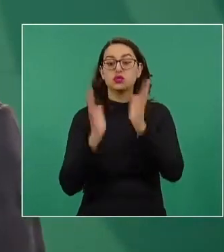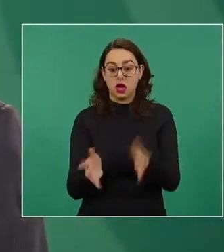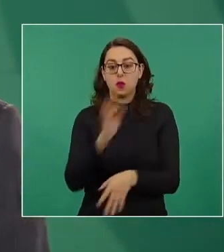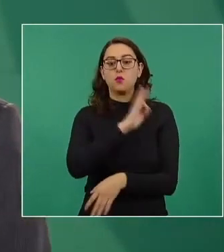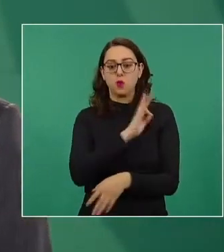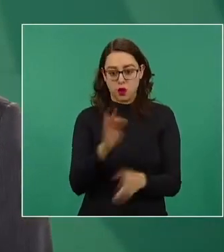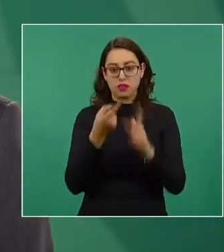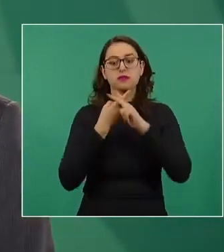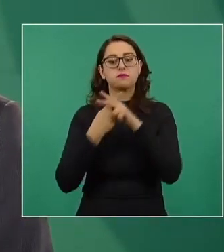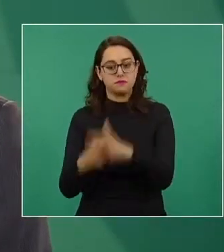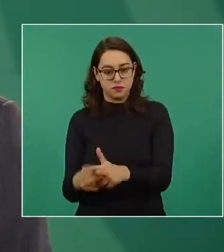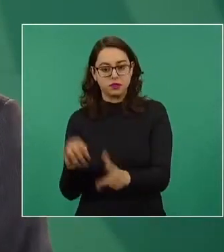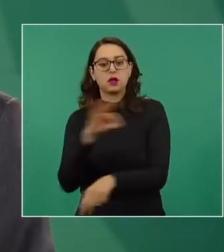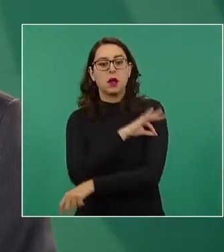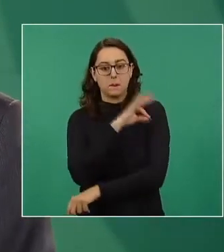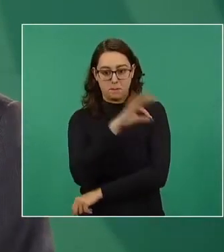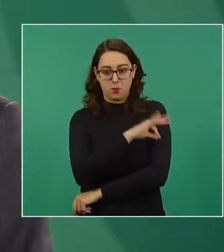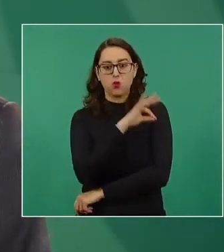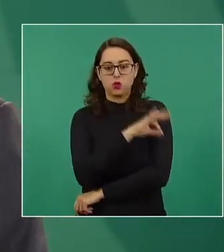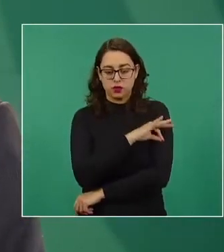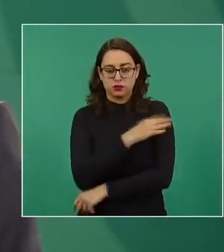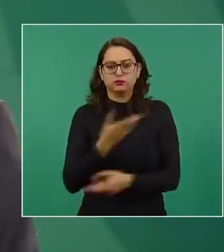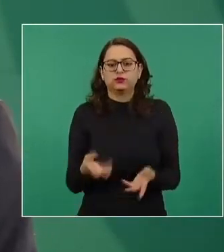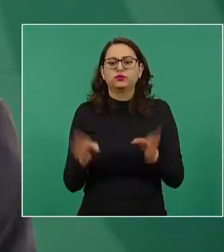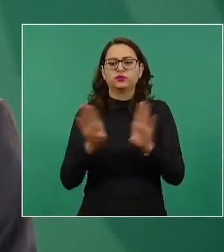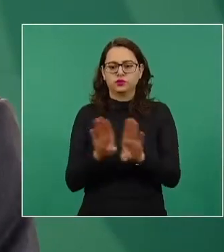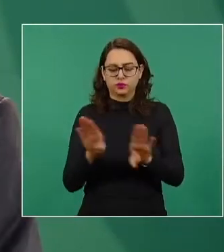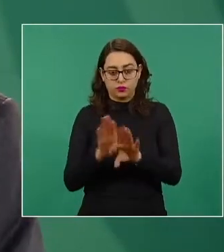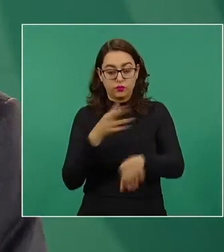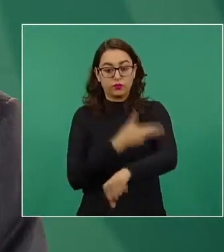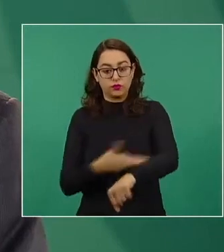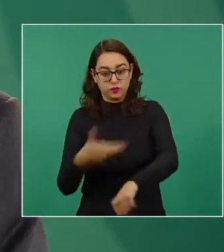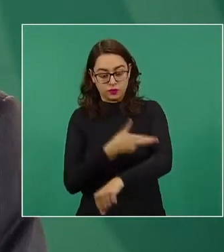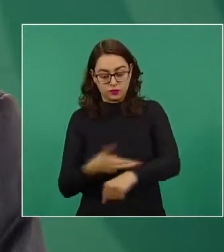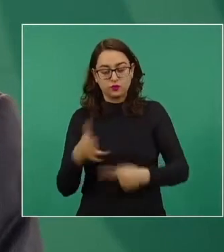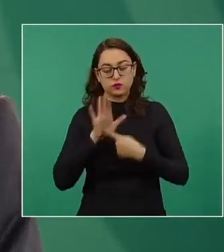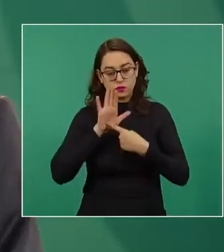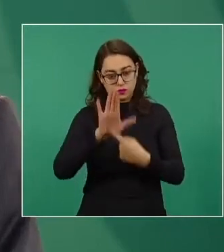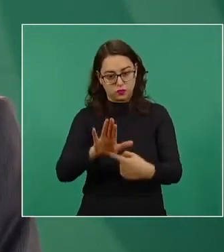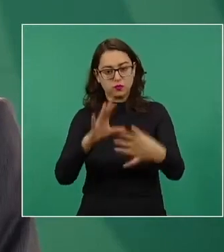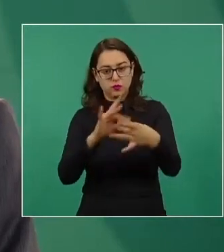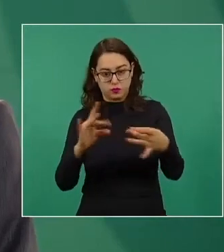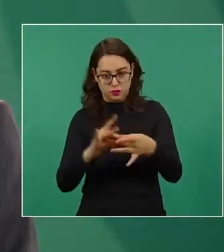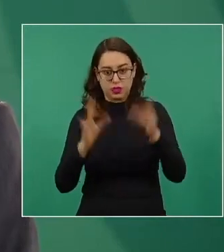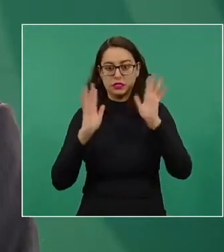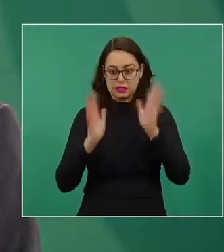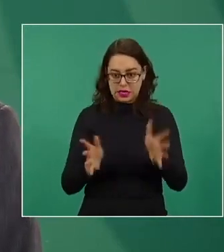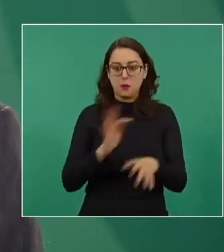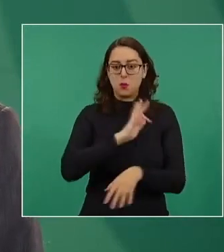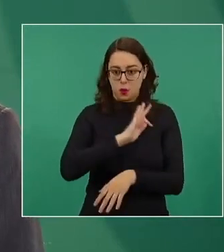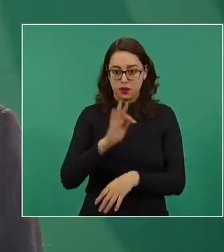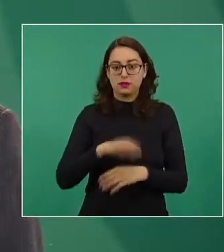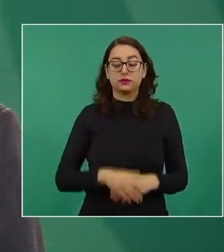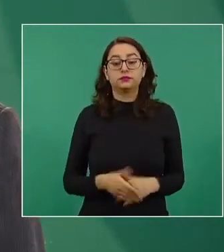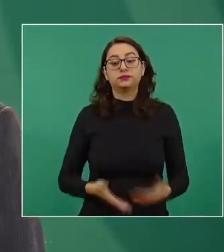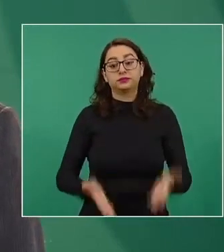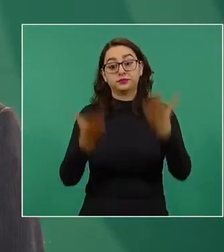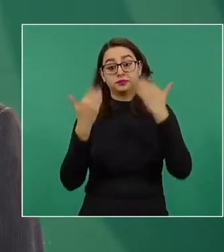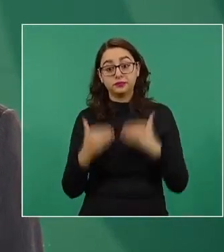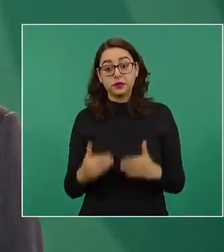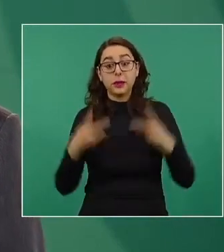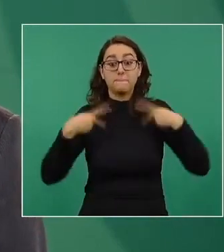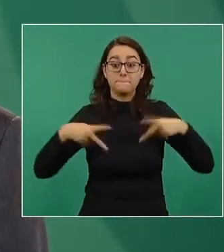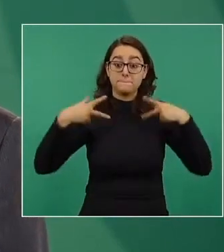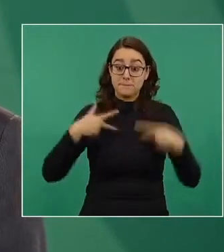es el elemento nuevo, explicaremos cuál es la lógica científica detrás de ello. Y finalmente, las personas que vayan cumpliendo 18